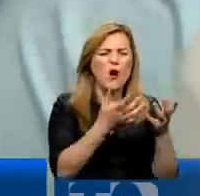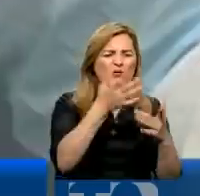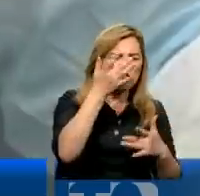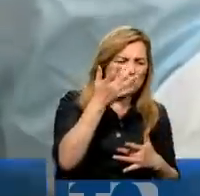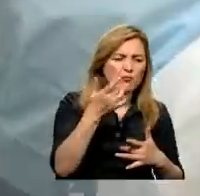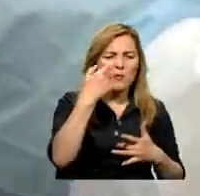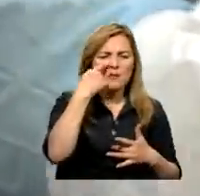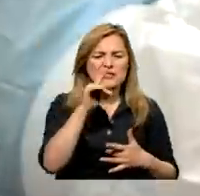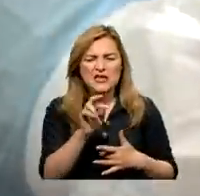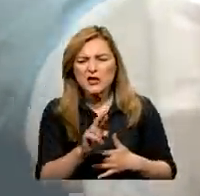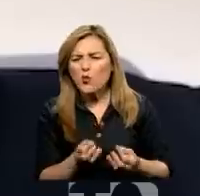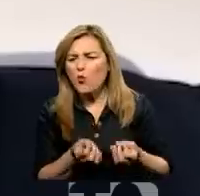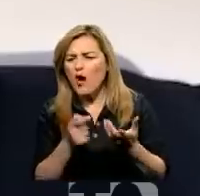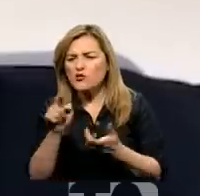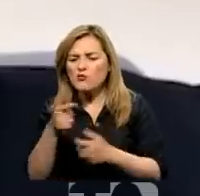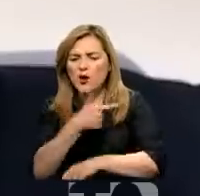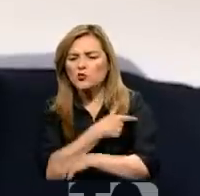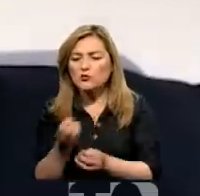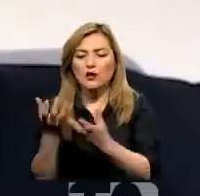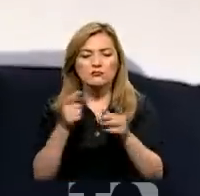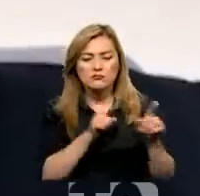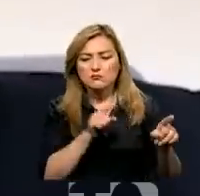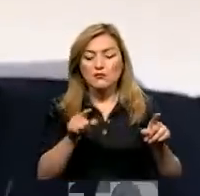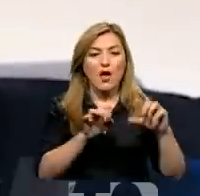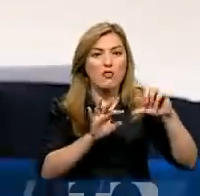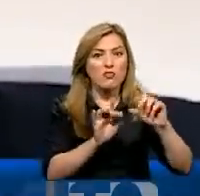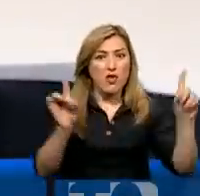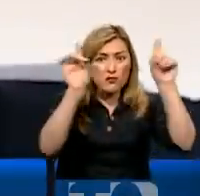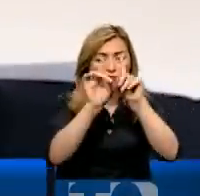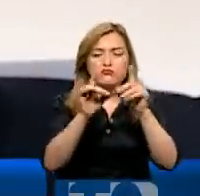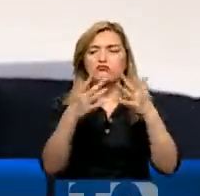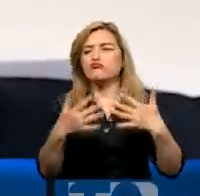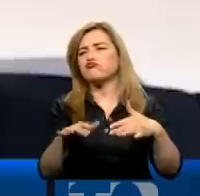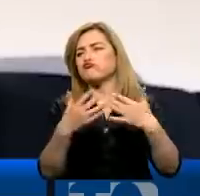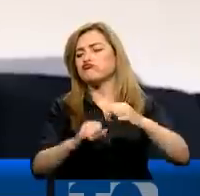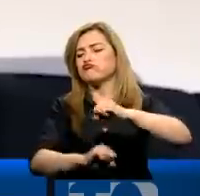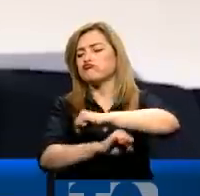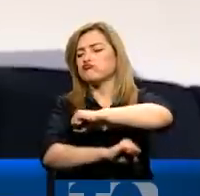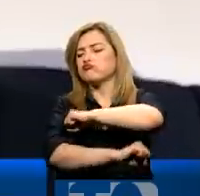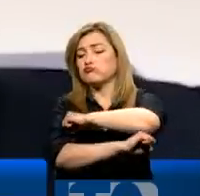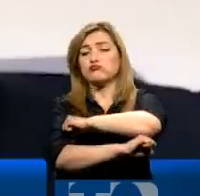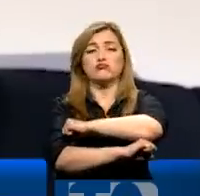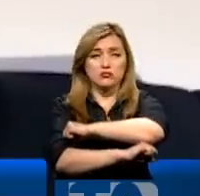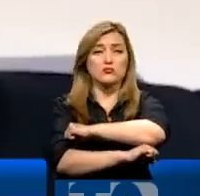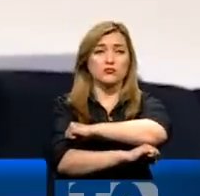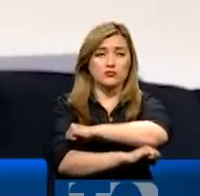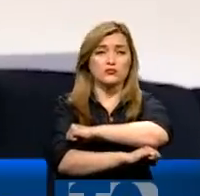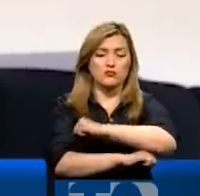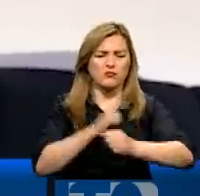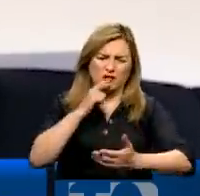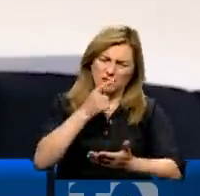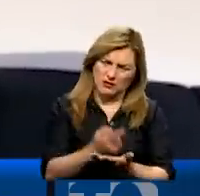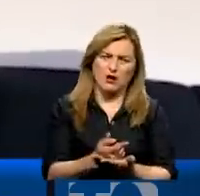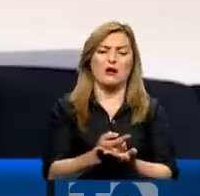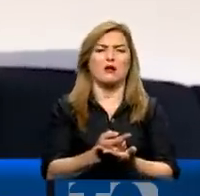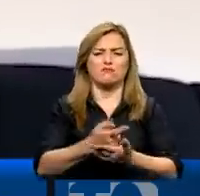el anunciado plan de vacunación. En la implementación de la vacunación sería fundamental poder tener datos reales,